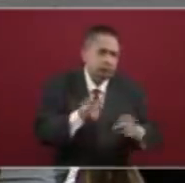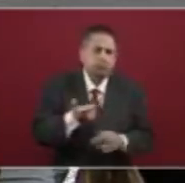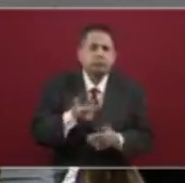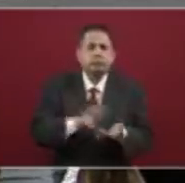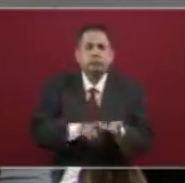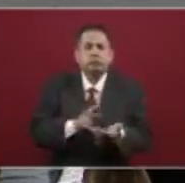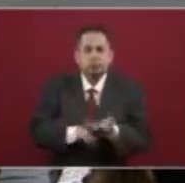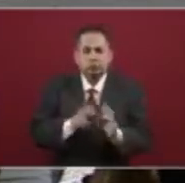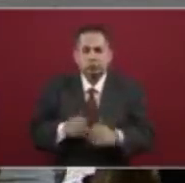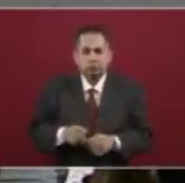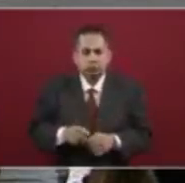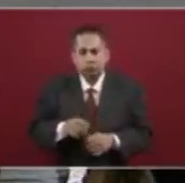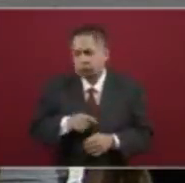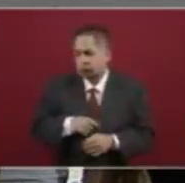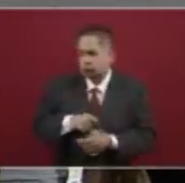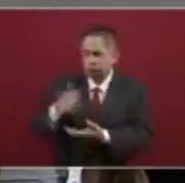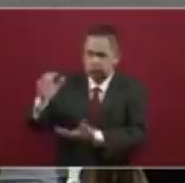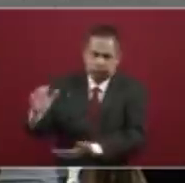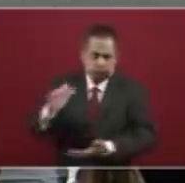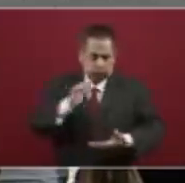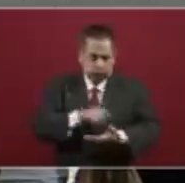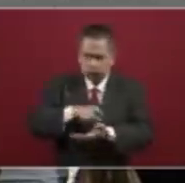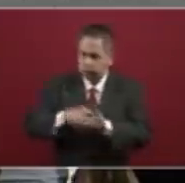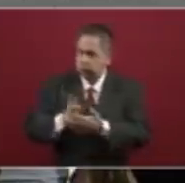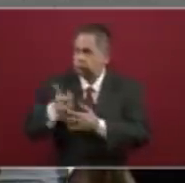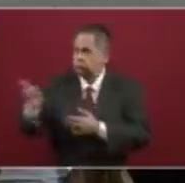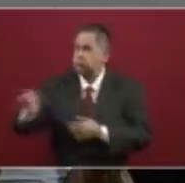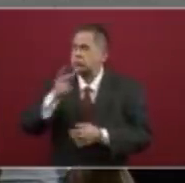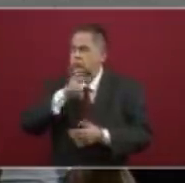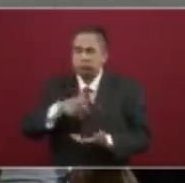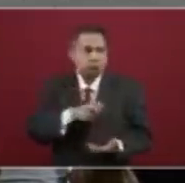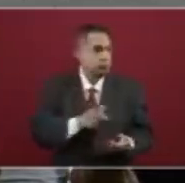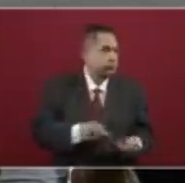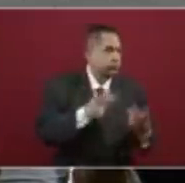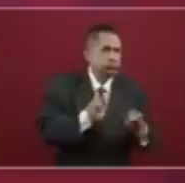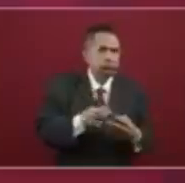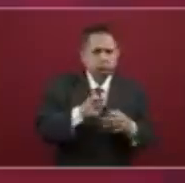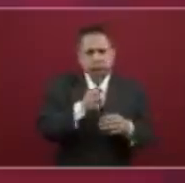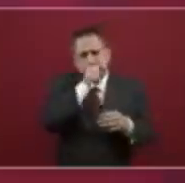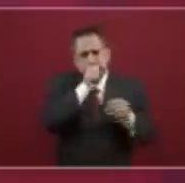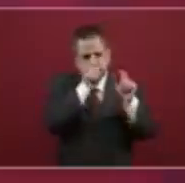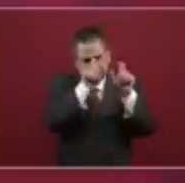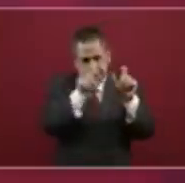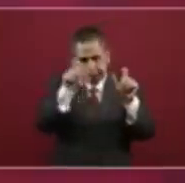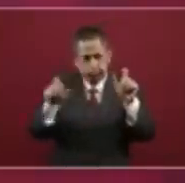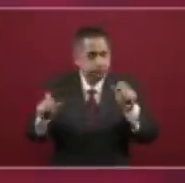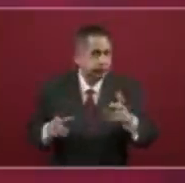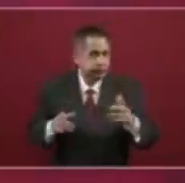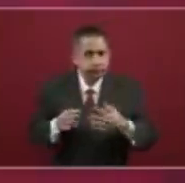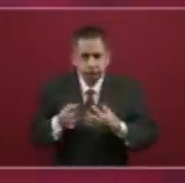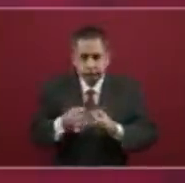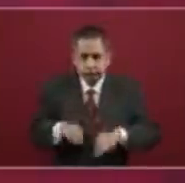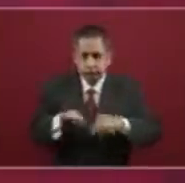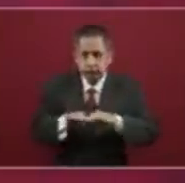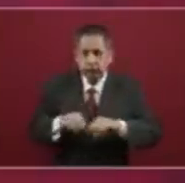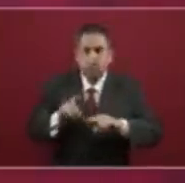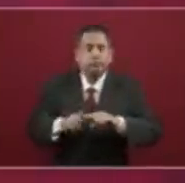al que compra el concesionario. Lo que sí es muy importante